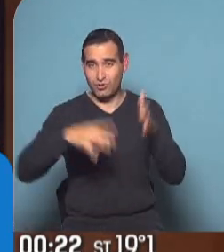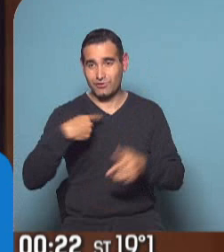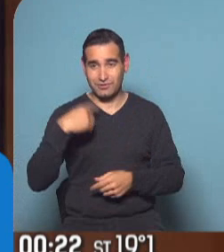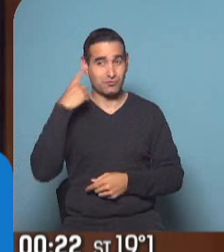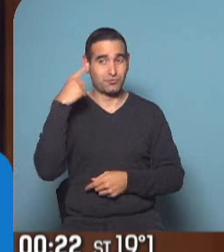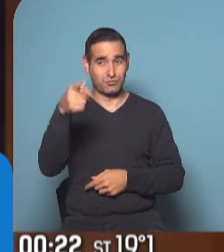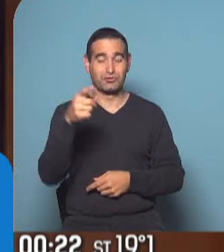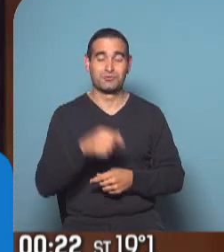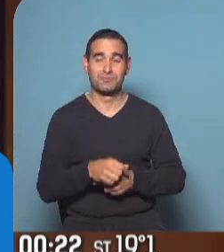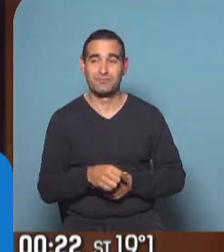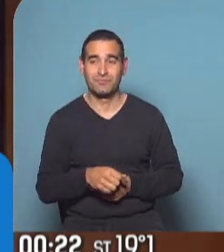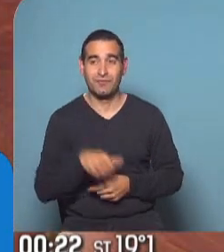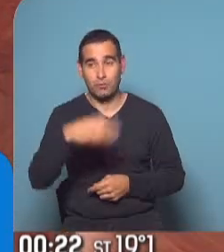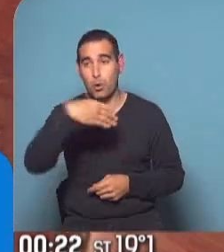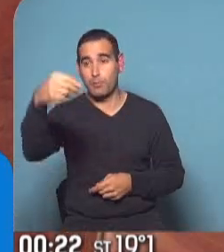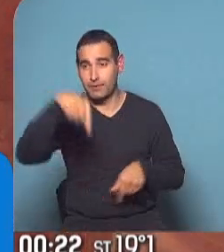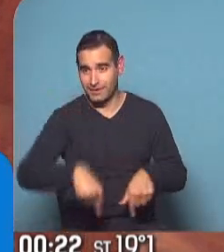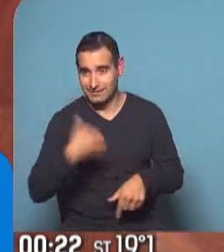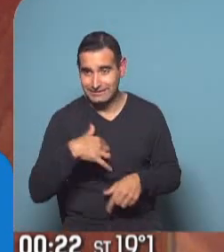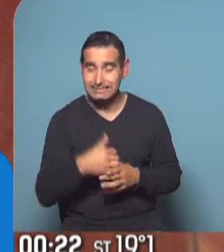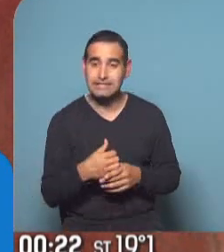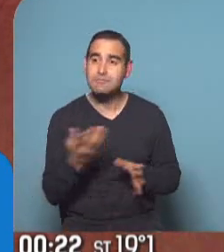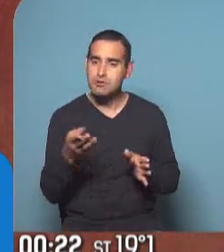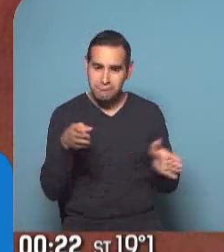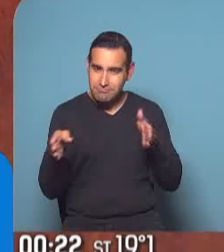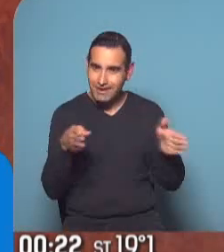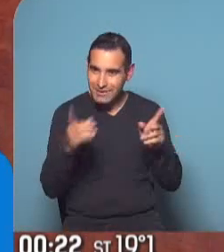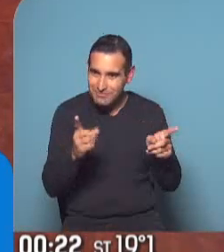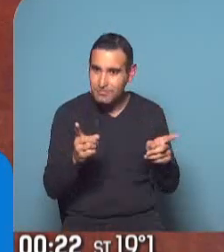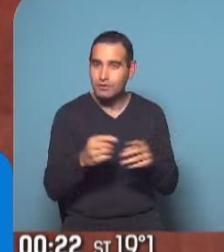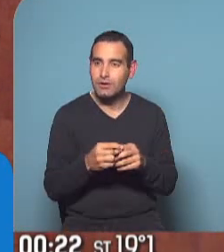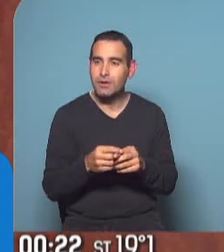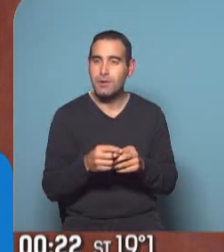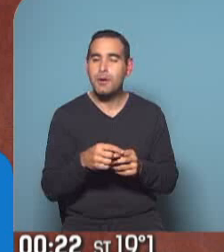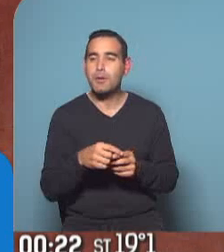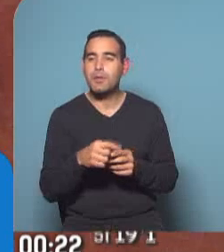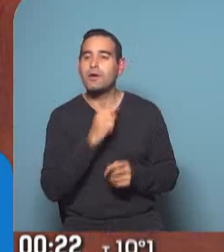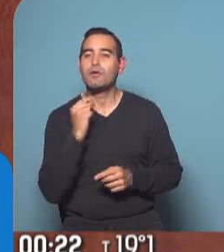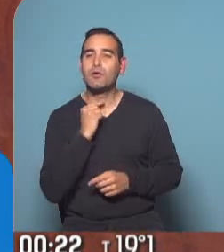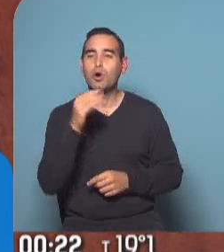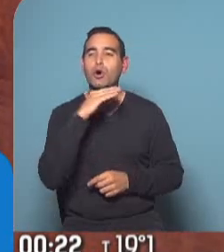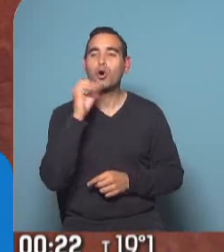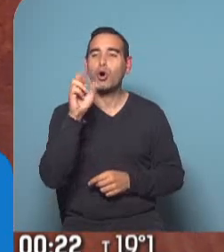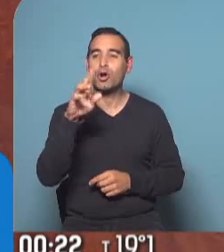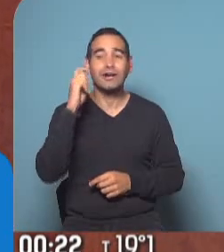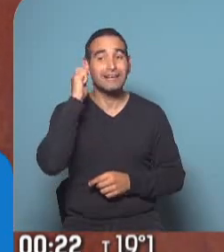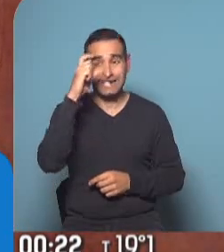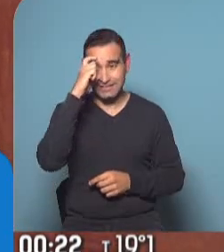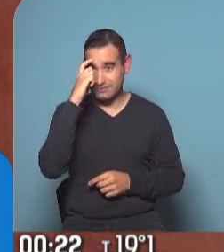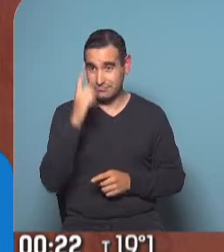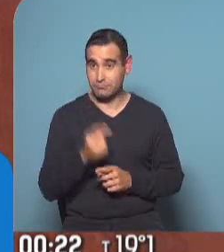exportado cacerolas y en medio de eso en ese momento en el padre jorge si recién asumía en buenos aires